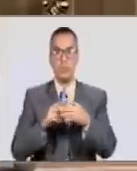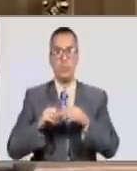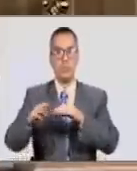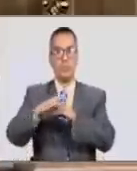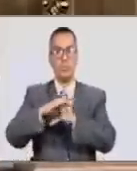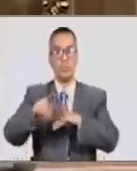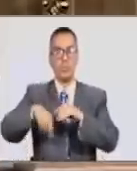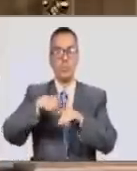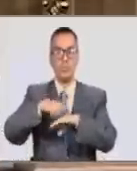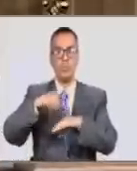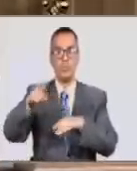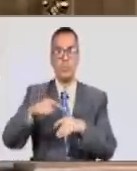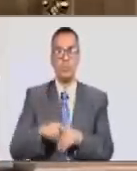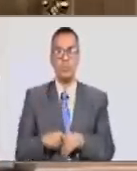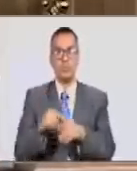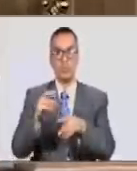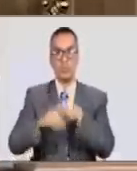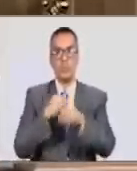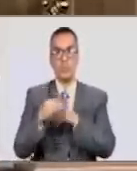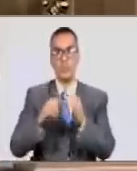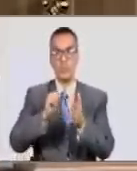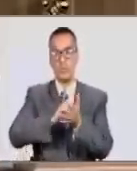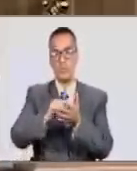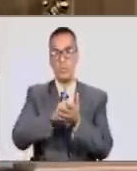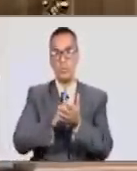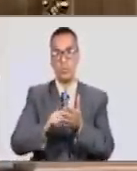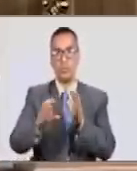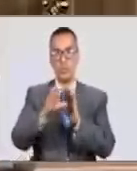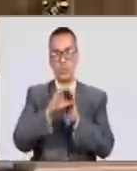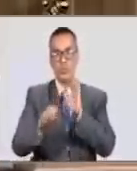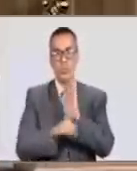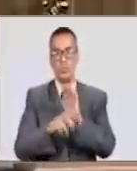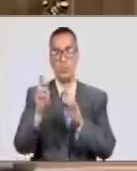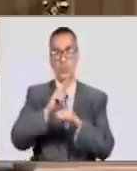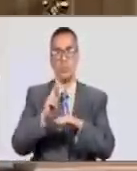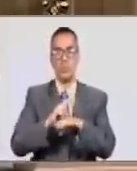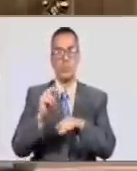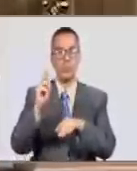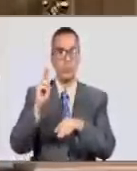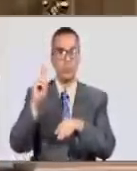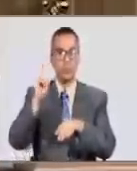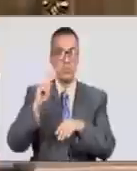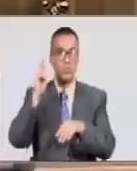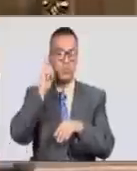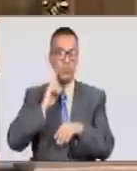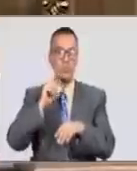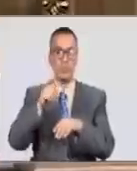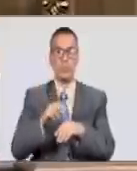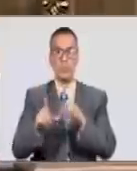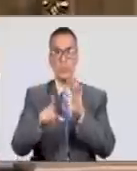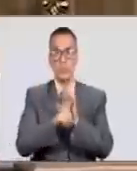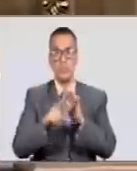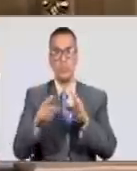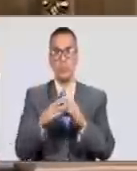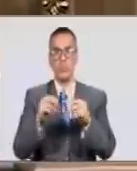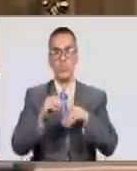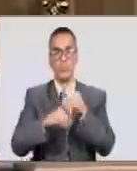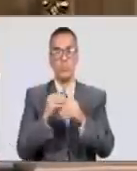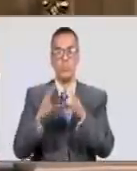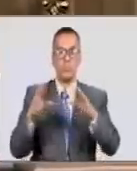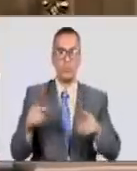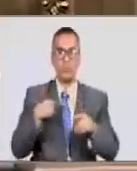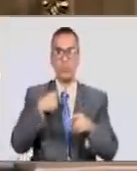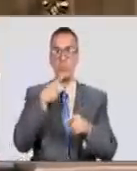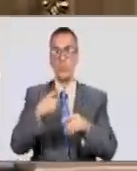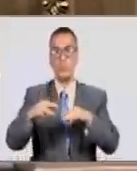Pública Nacional, de conformidad con lo establecido en la Constitución de la República Bolivariana de Venezuela, la ley y las resoluciones que